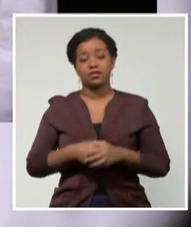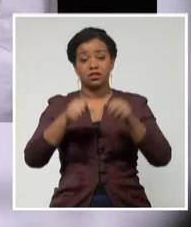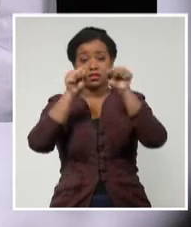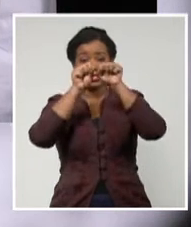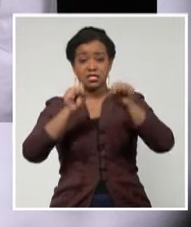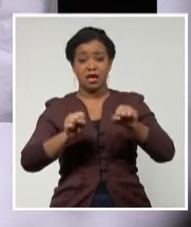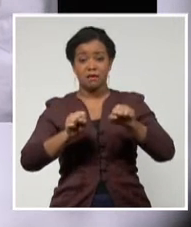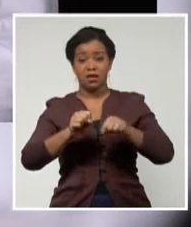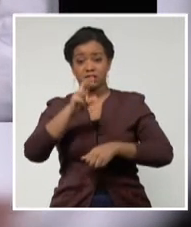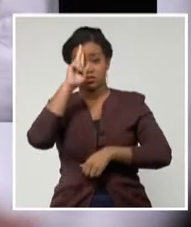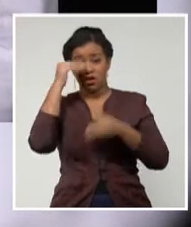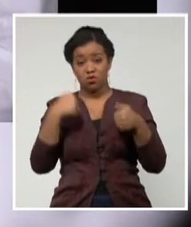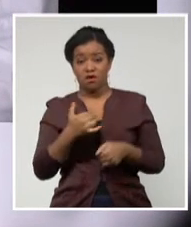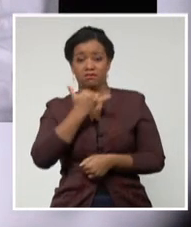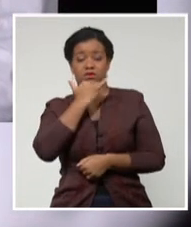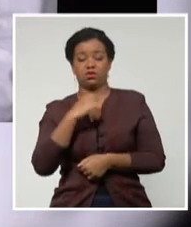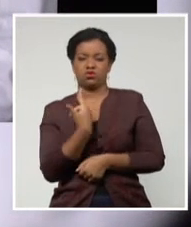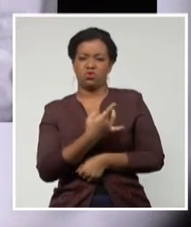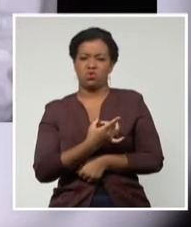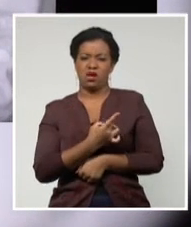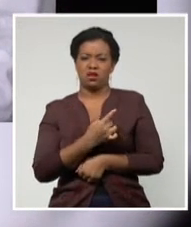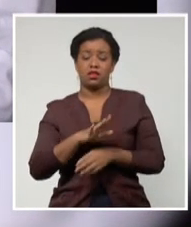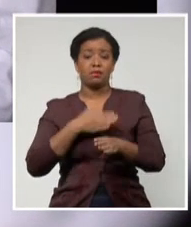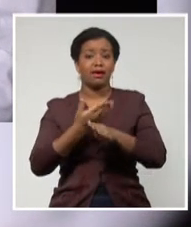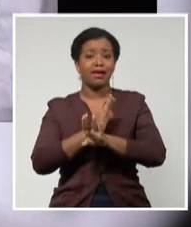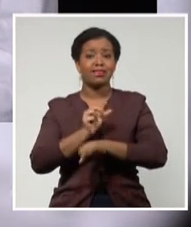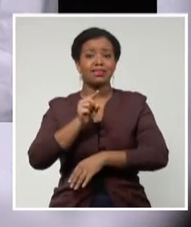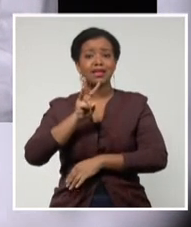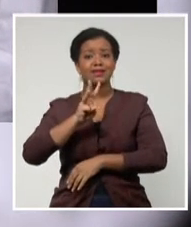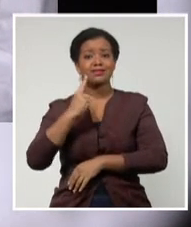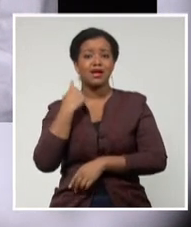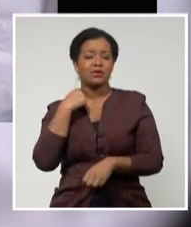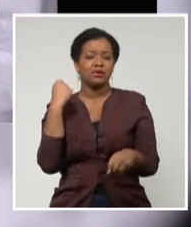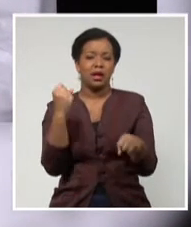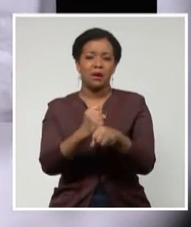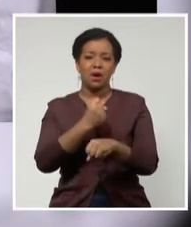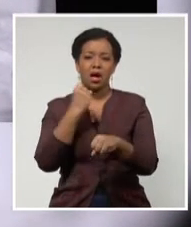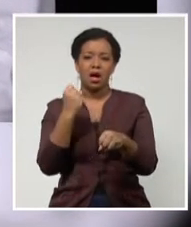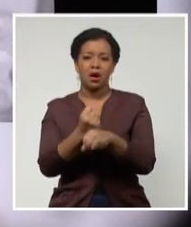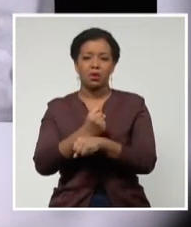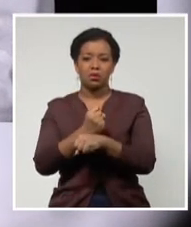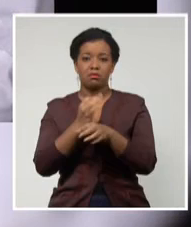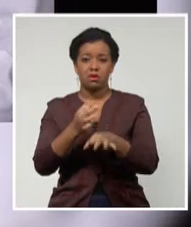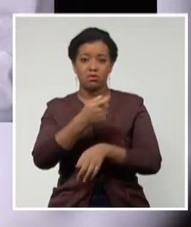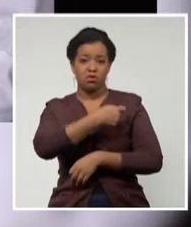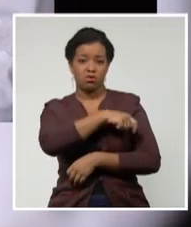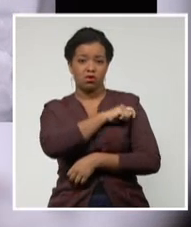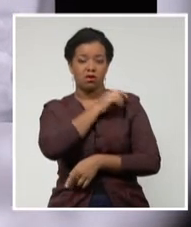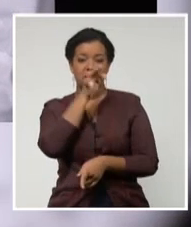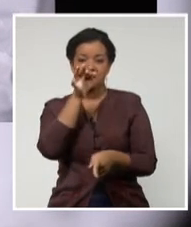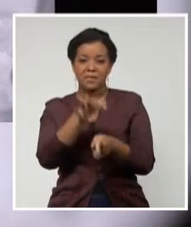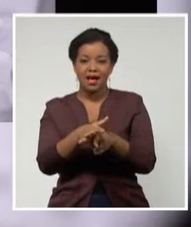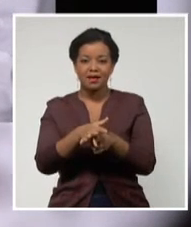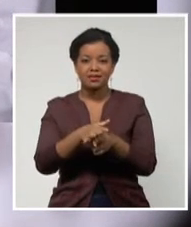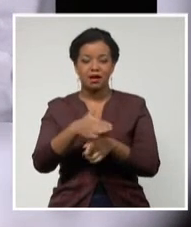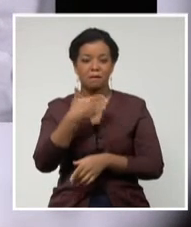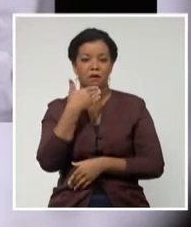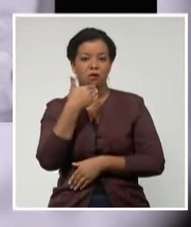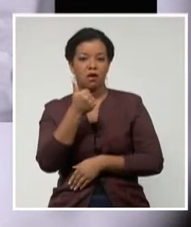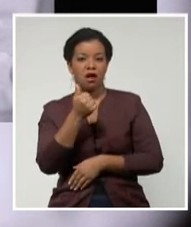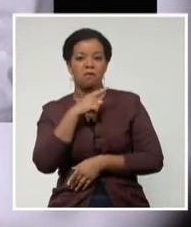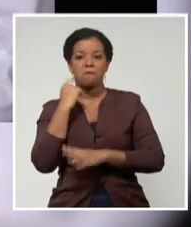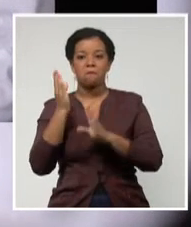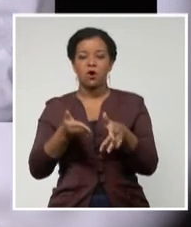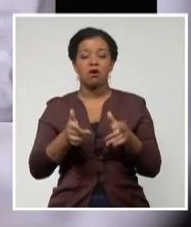que llevamos 13 años trabajando con esa población, donde sus indicadores empezaron a mejorar, de mortalidad,